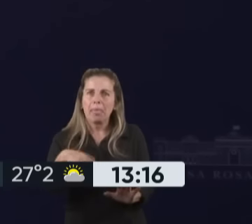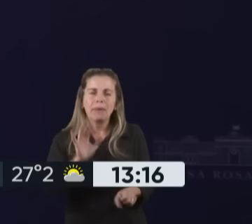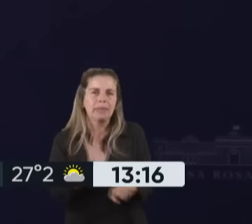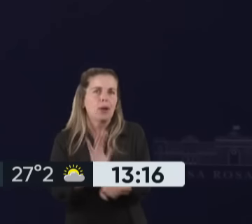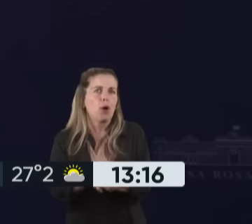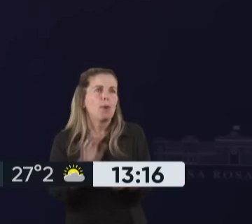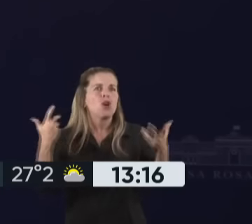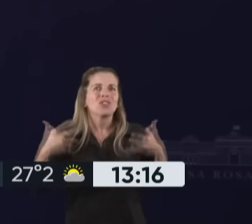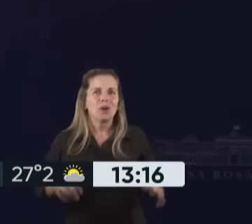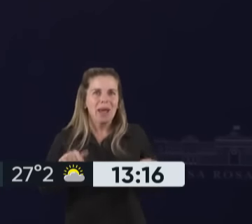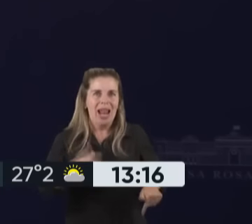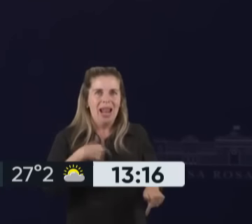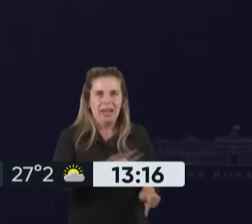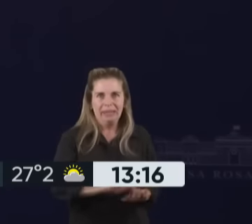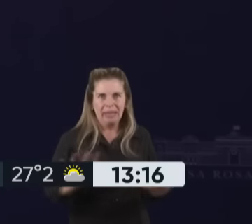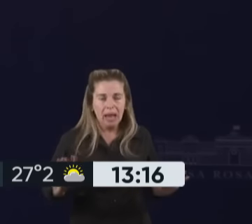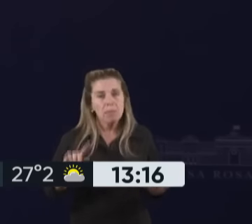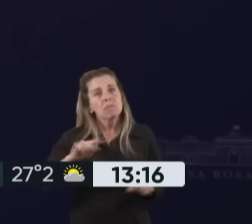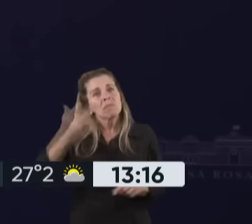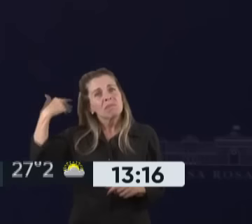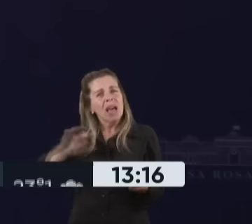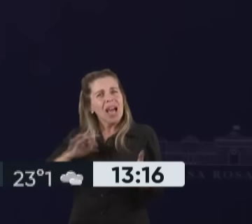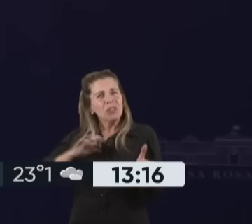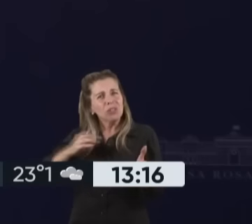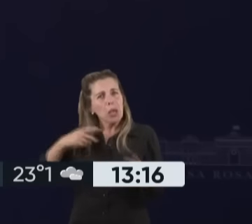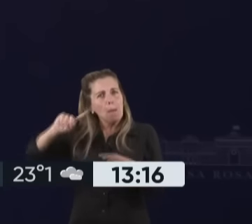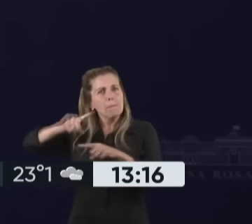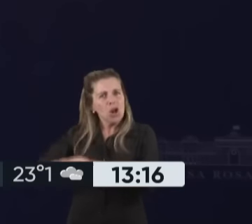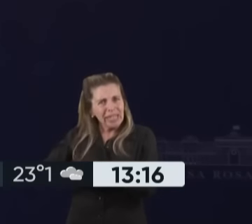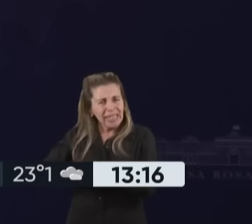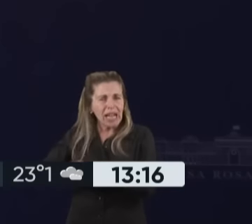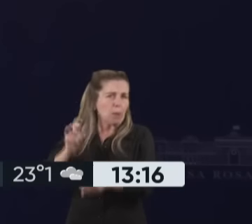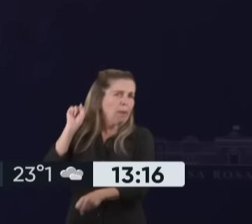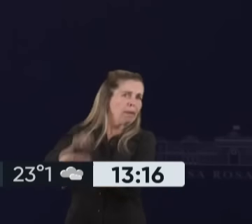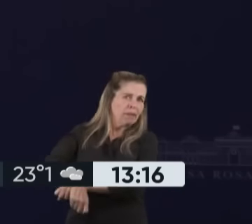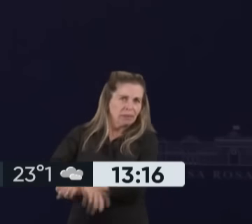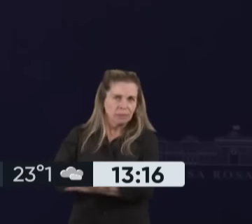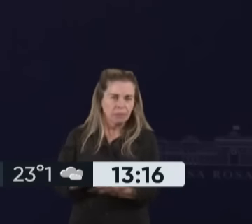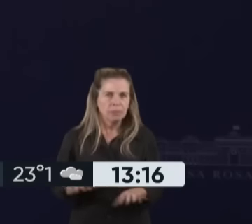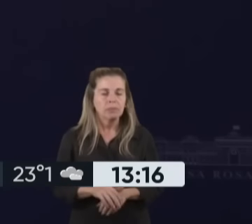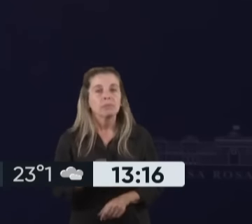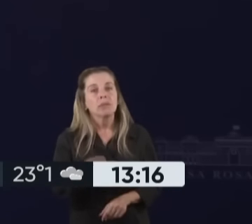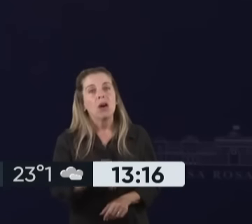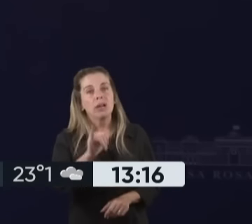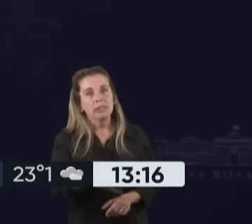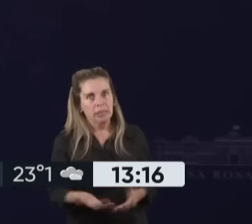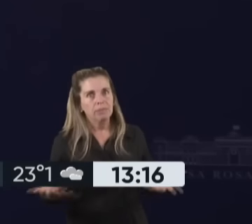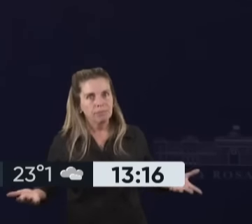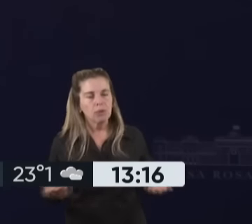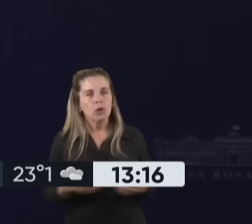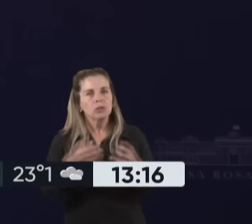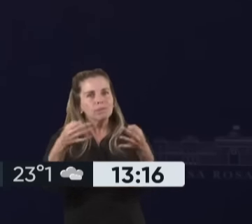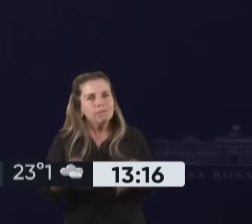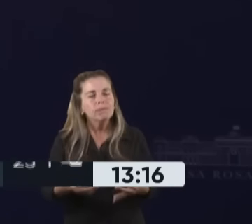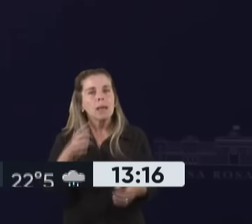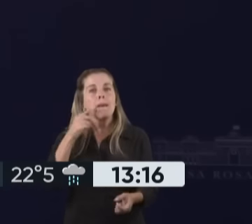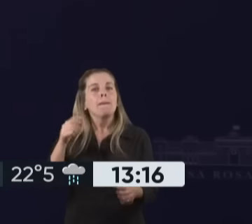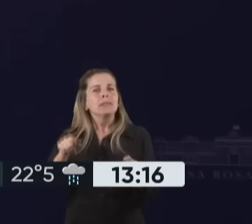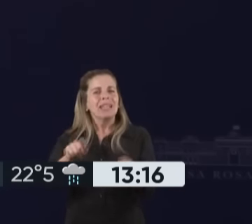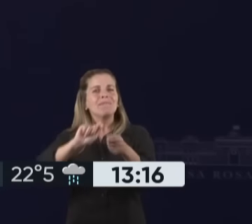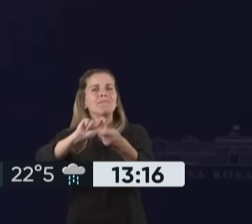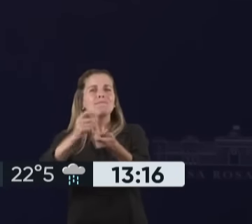normalidad en la Argentina y que la política se ha negado sistemáticamente a modificar. Por eso se van a agravar todas las penas del Código,